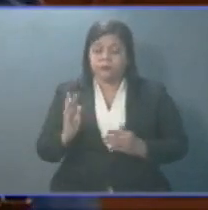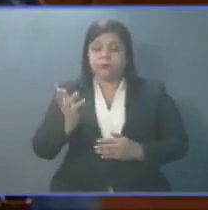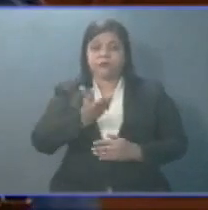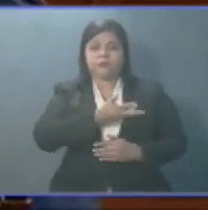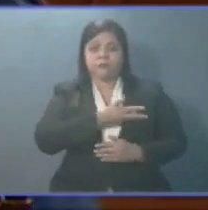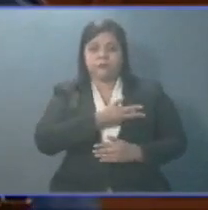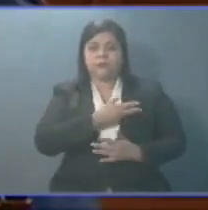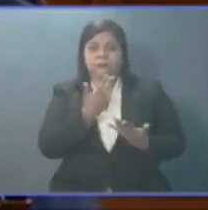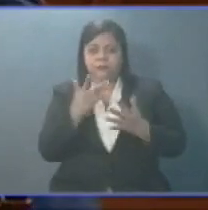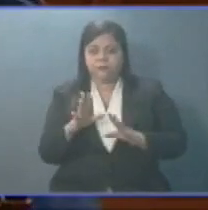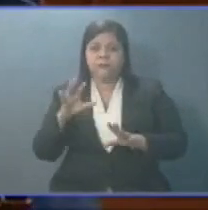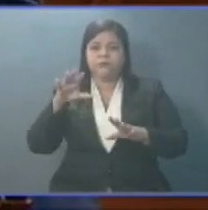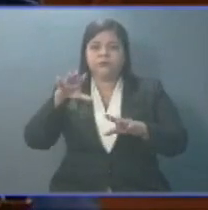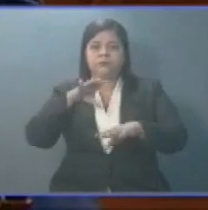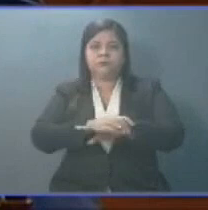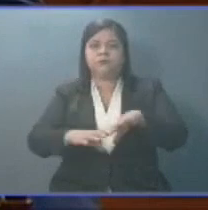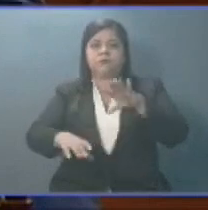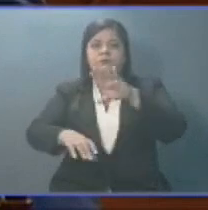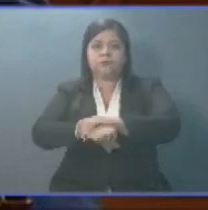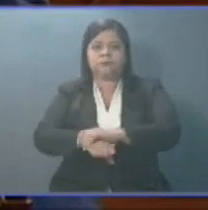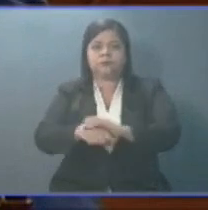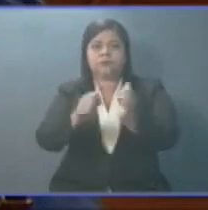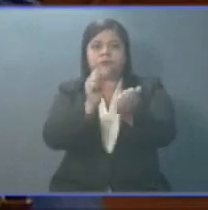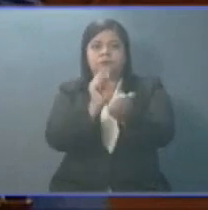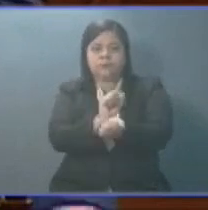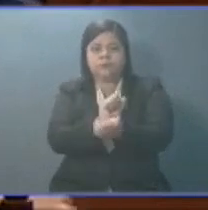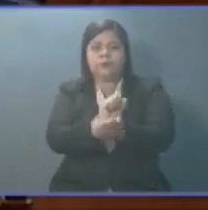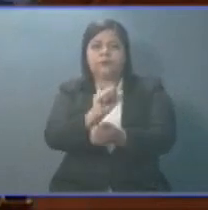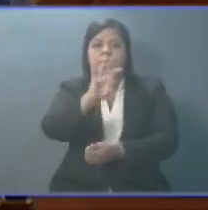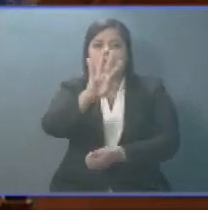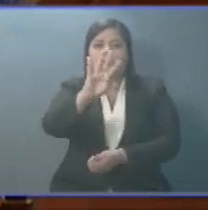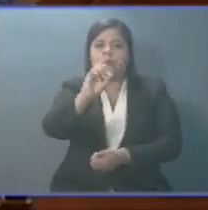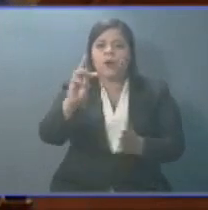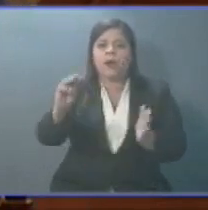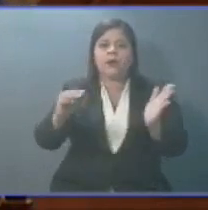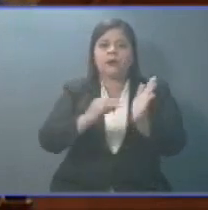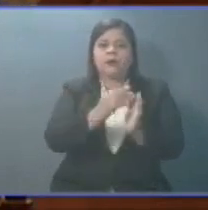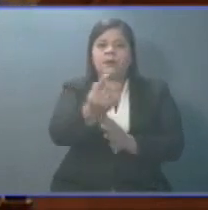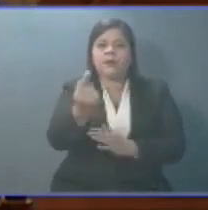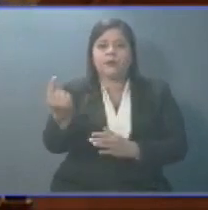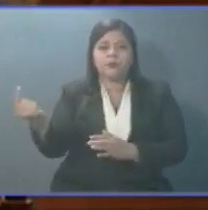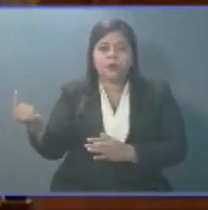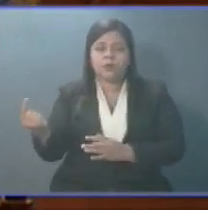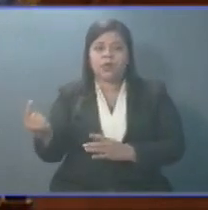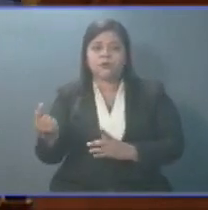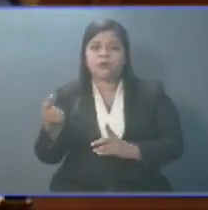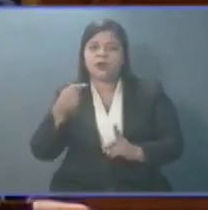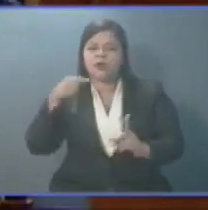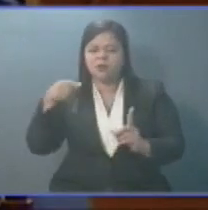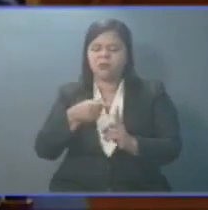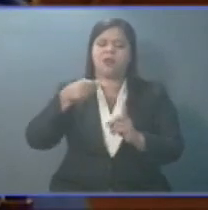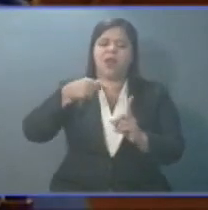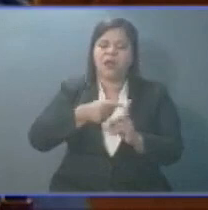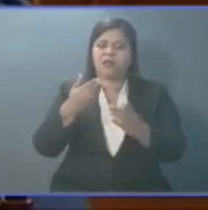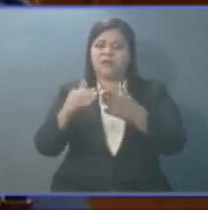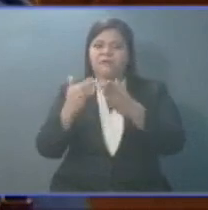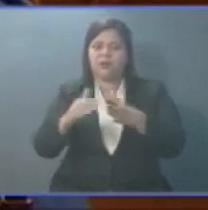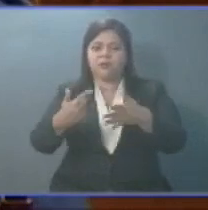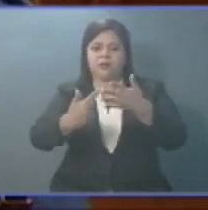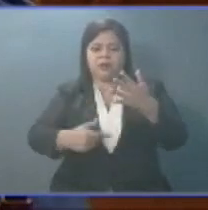hemos capturado a casi 40.000 personas acusadas de cometer diferentes delitos